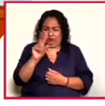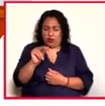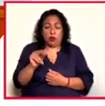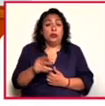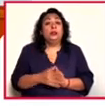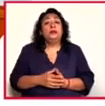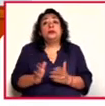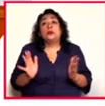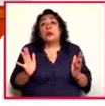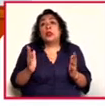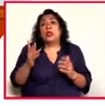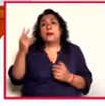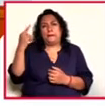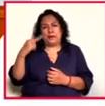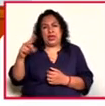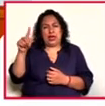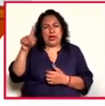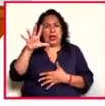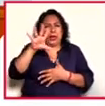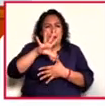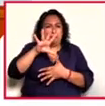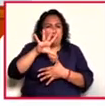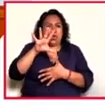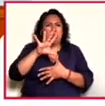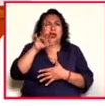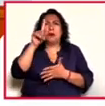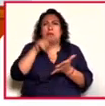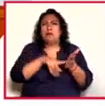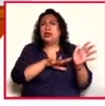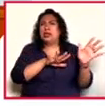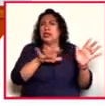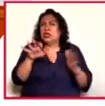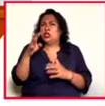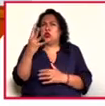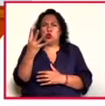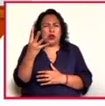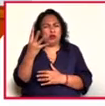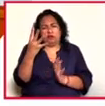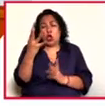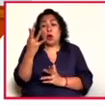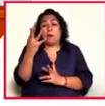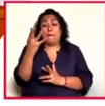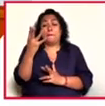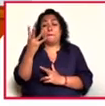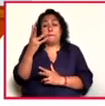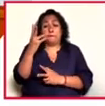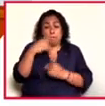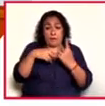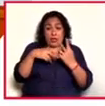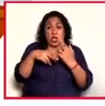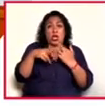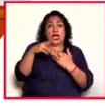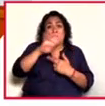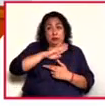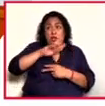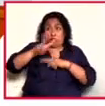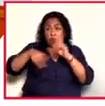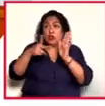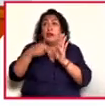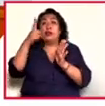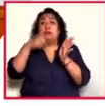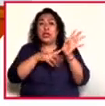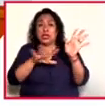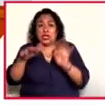En cuanto a su viaje a América, se habla de 1504. Yo digo que volvió, regresó a España y volvió otra vez en 1506. O, por ejemplo, sus